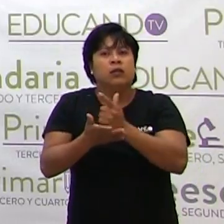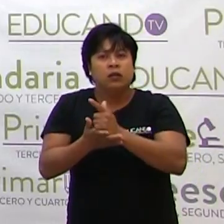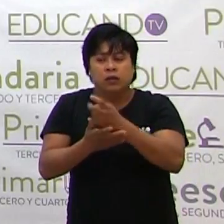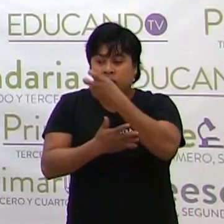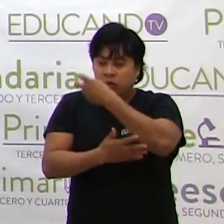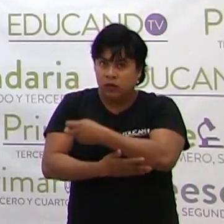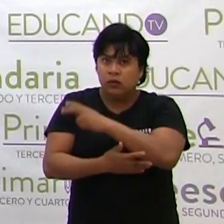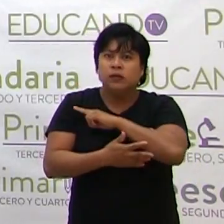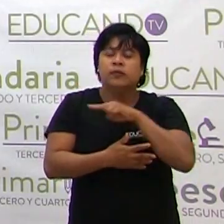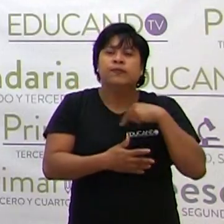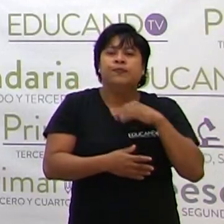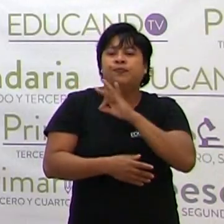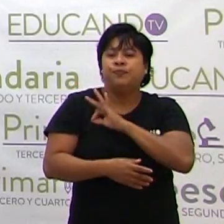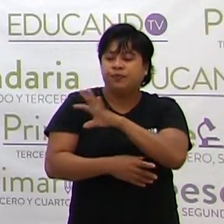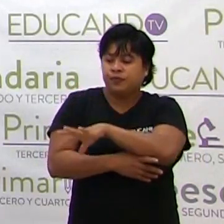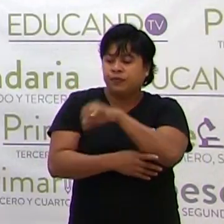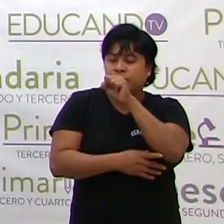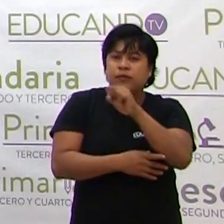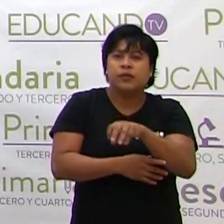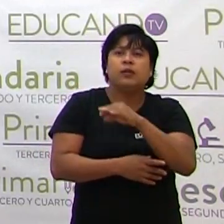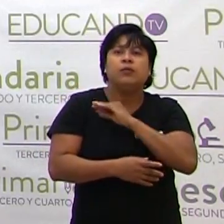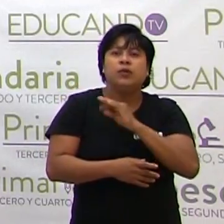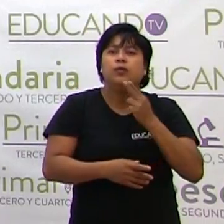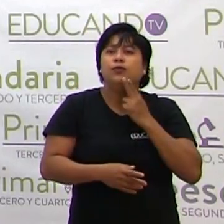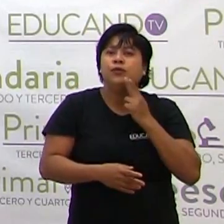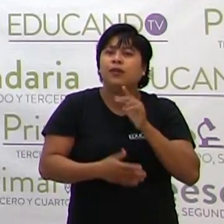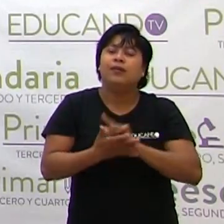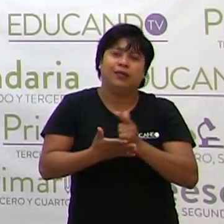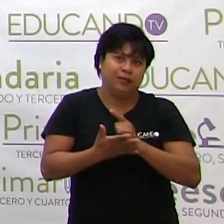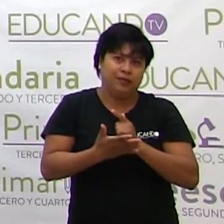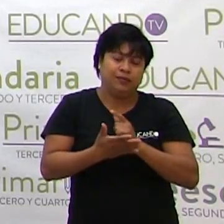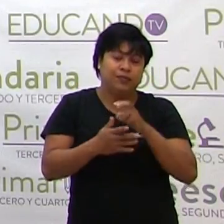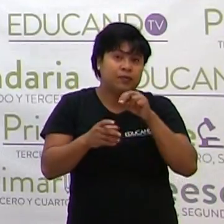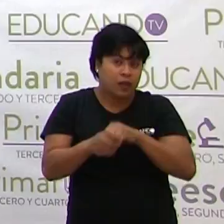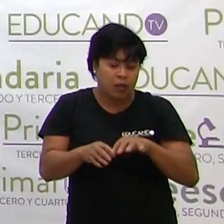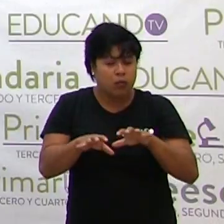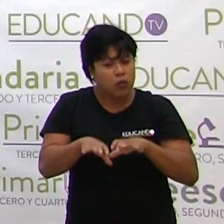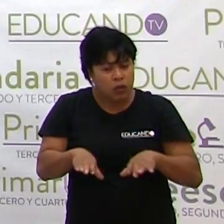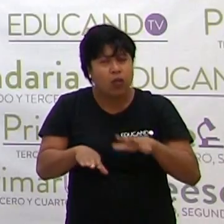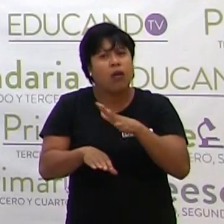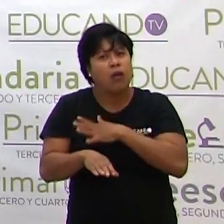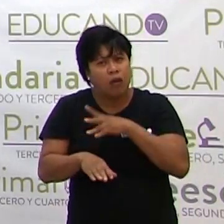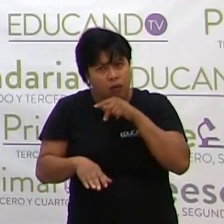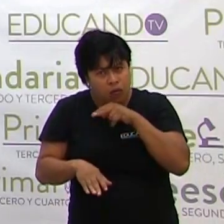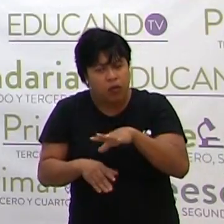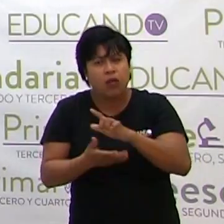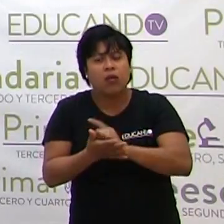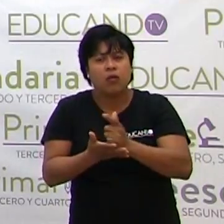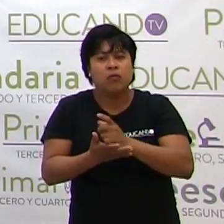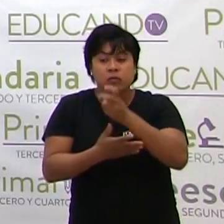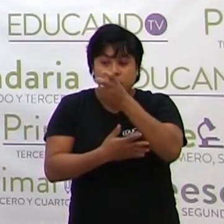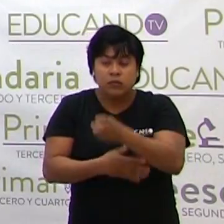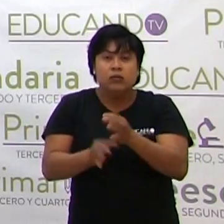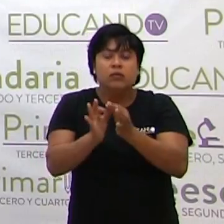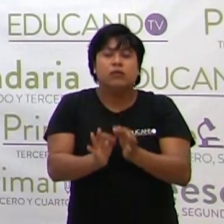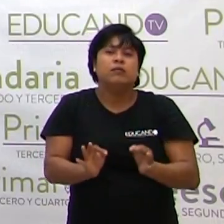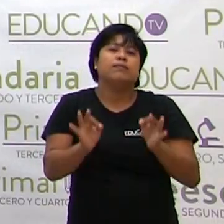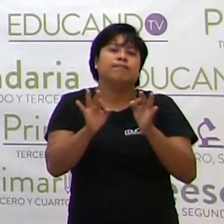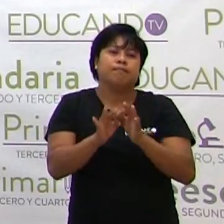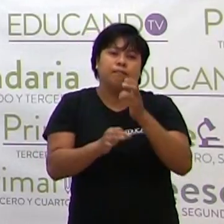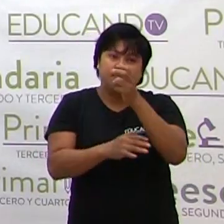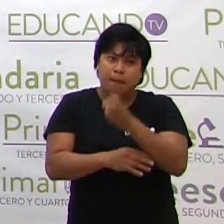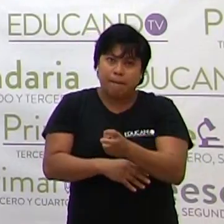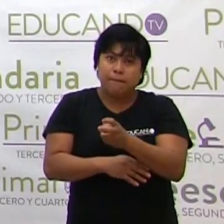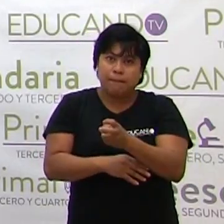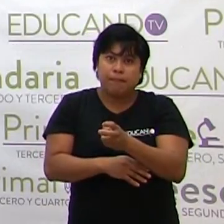aquí donde podemos hacer referencia y uso de ellos. En la computadora también encontramos libros. Es muy importante en